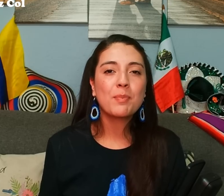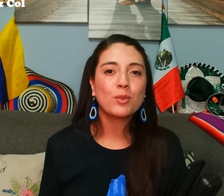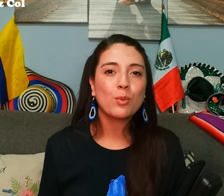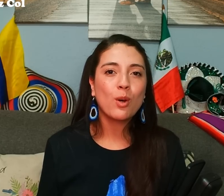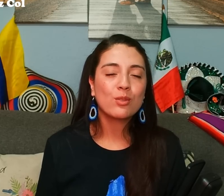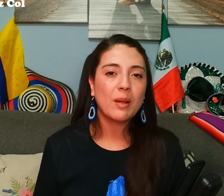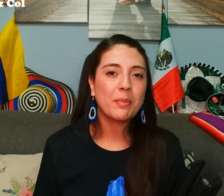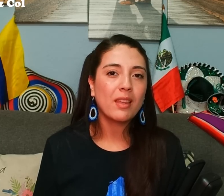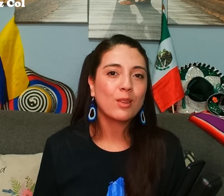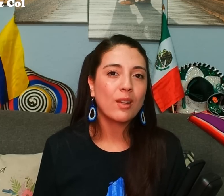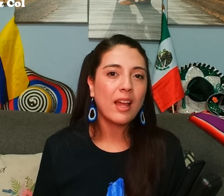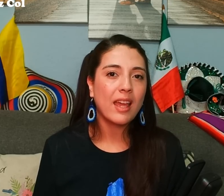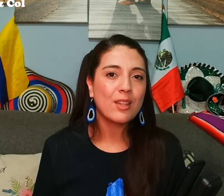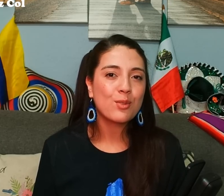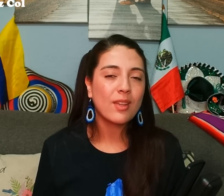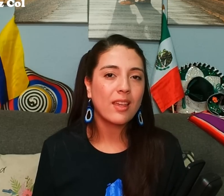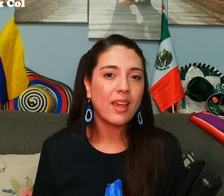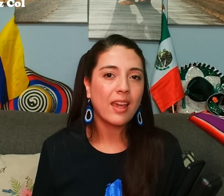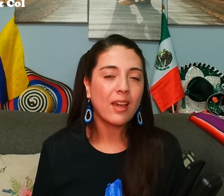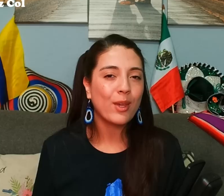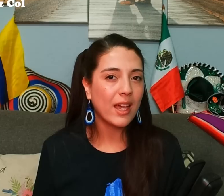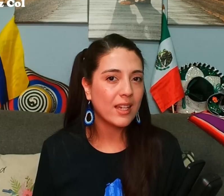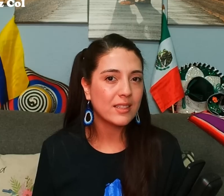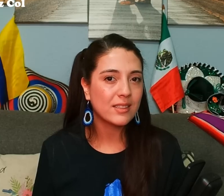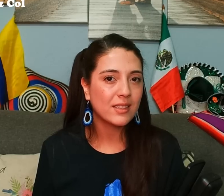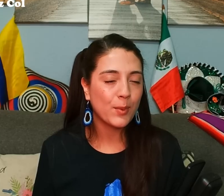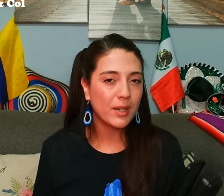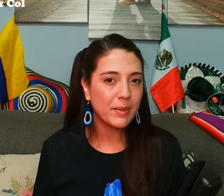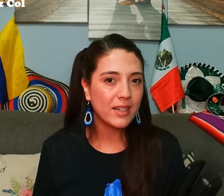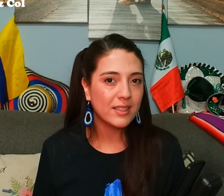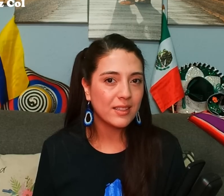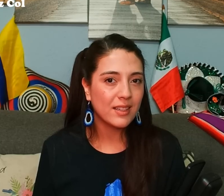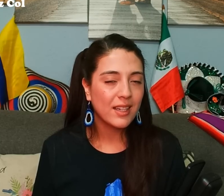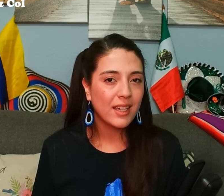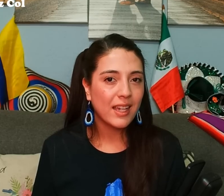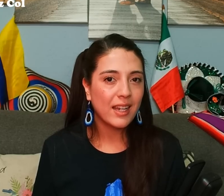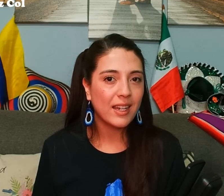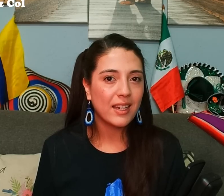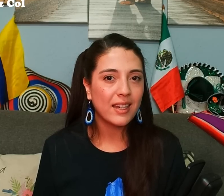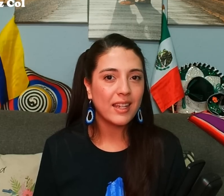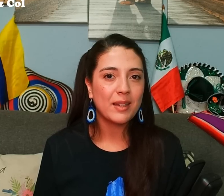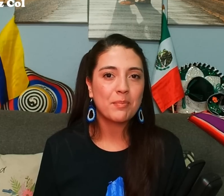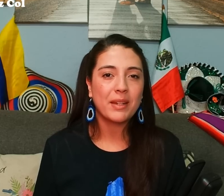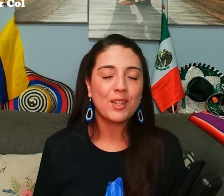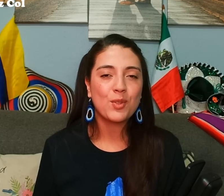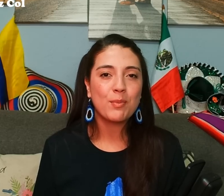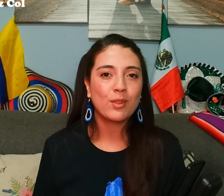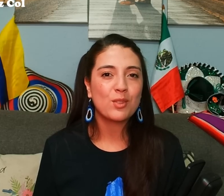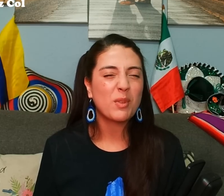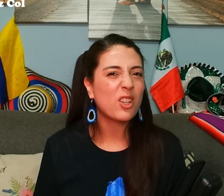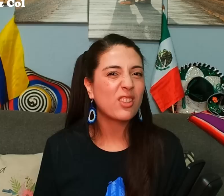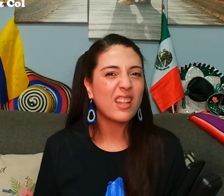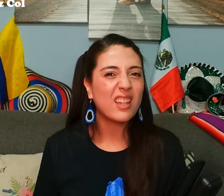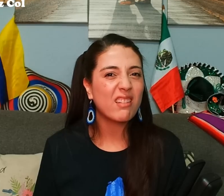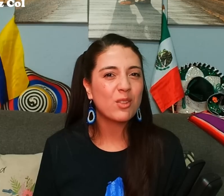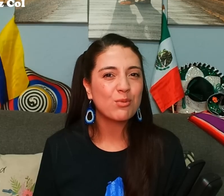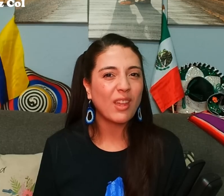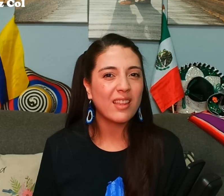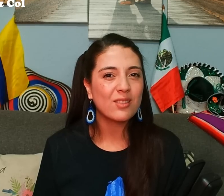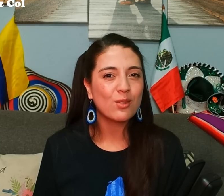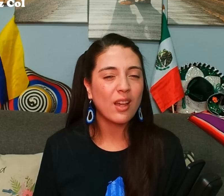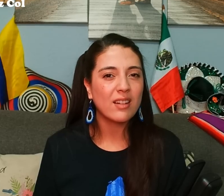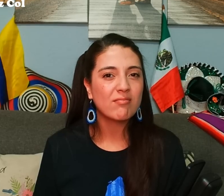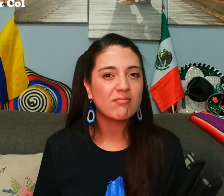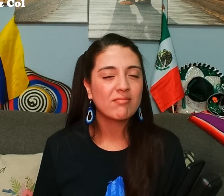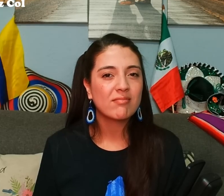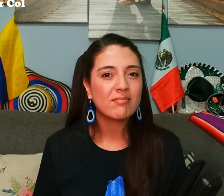muy respetuosa pidiéndole a ellos de que, oiga, devuelvan el penacho de Moctezuma, que no tiene nada que ver con